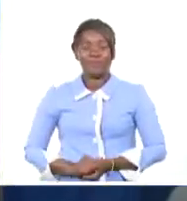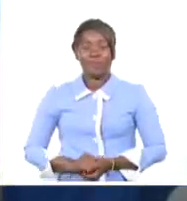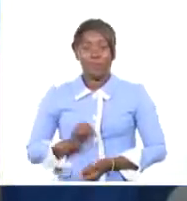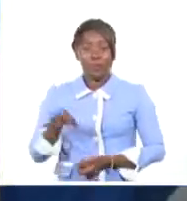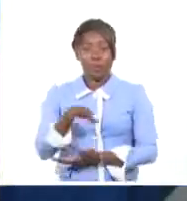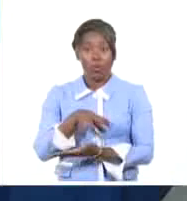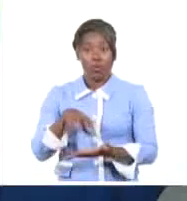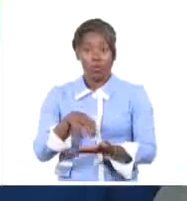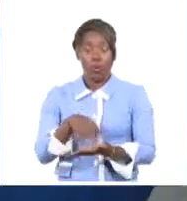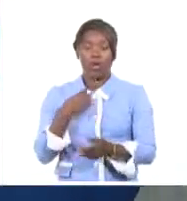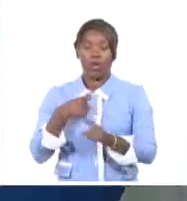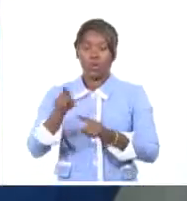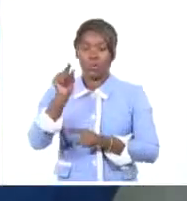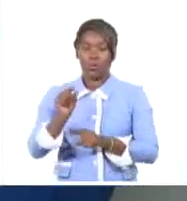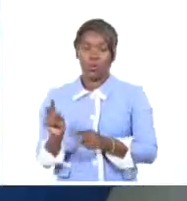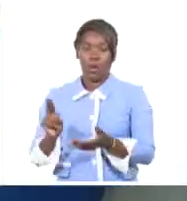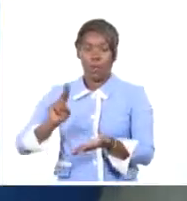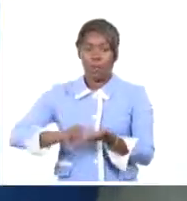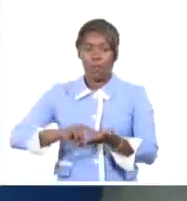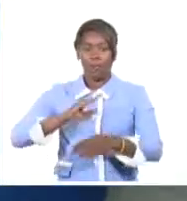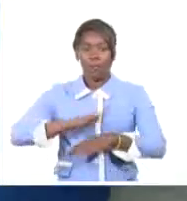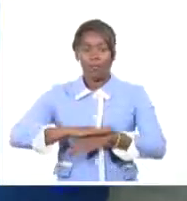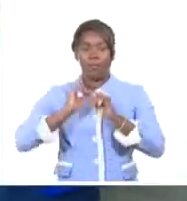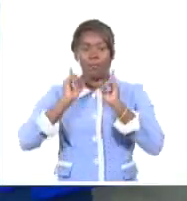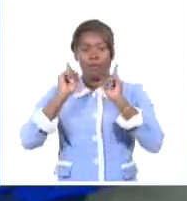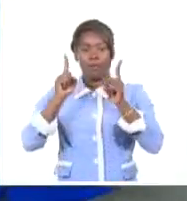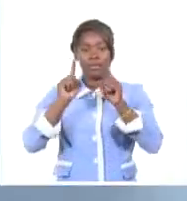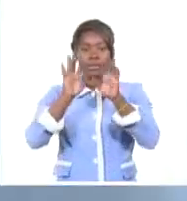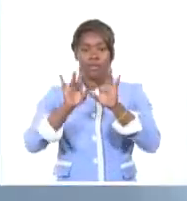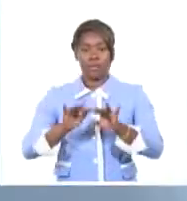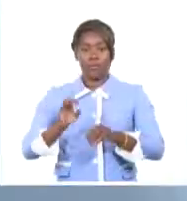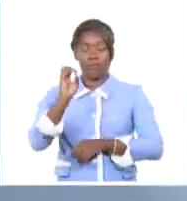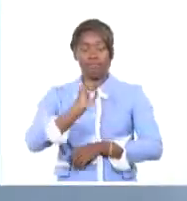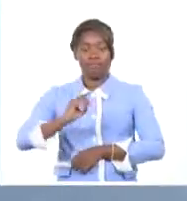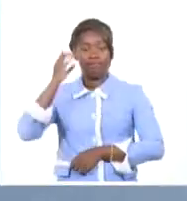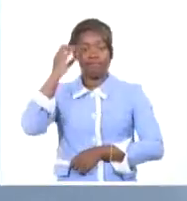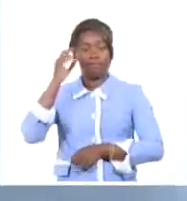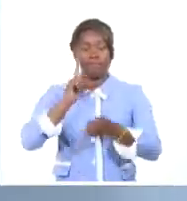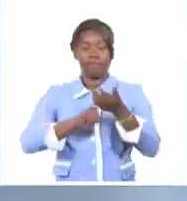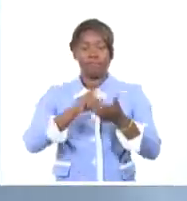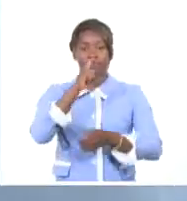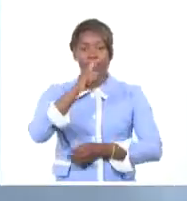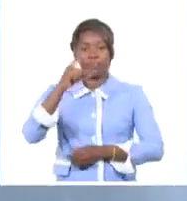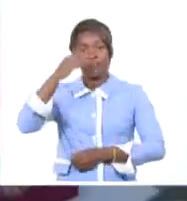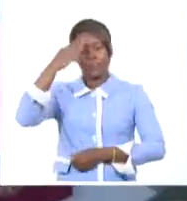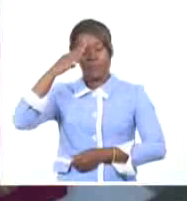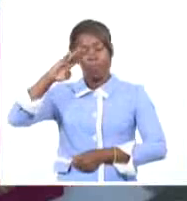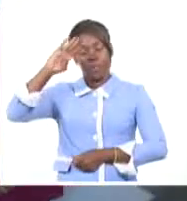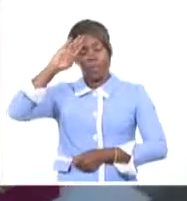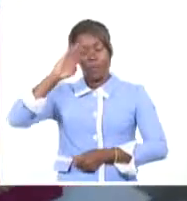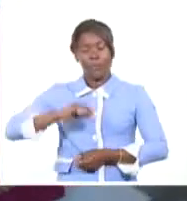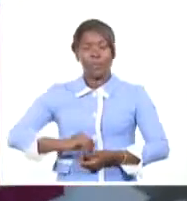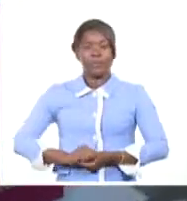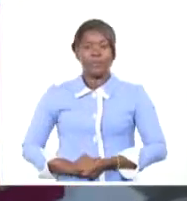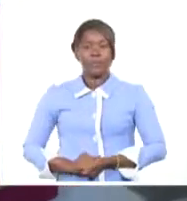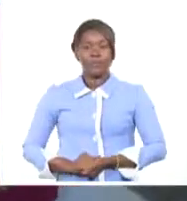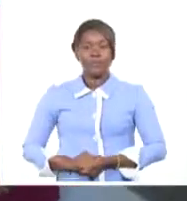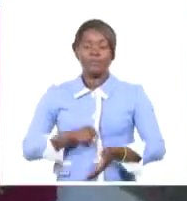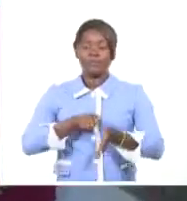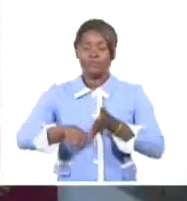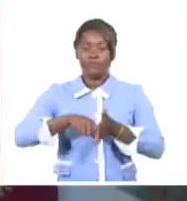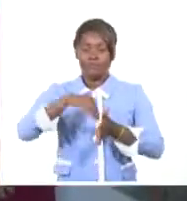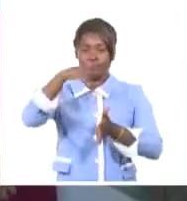el miembro del Buró Político y secretario de Organización del Comité Central del Partido Comunista de Cuba, doctor Roberto Morales